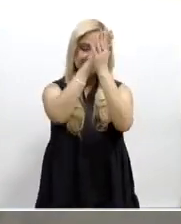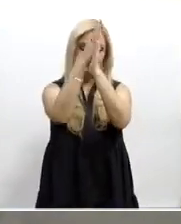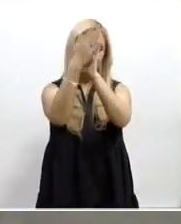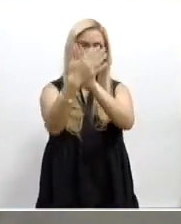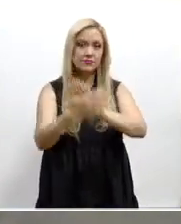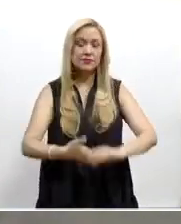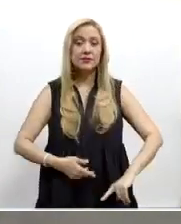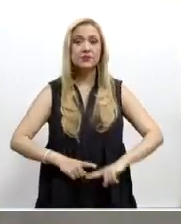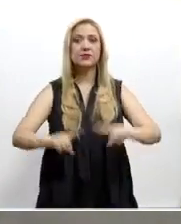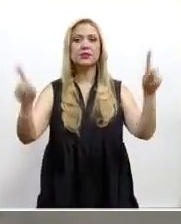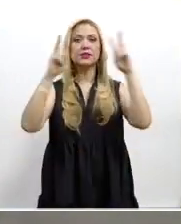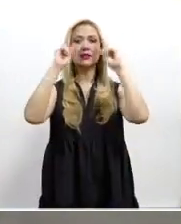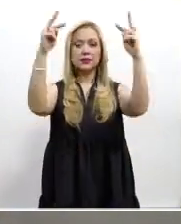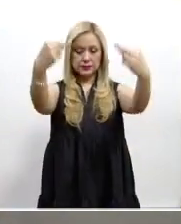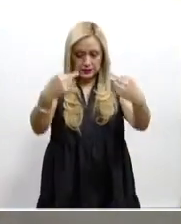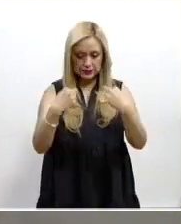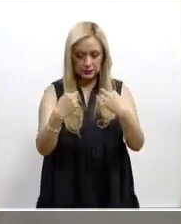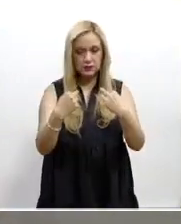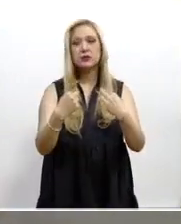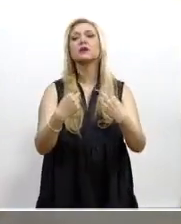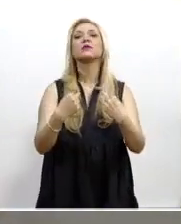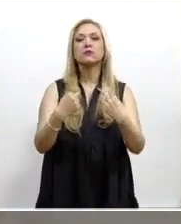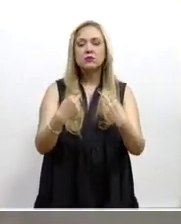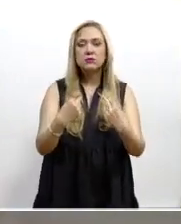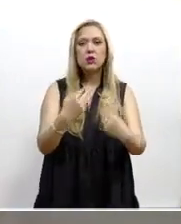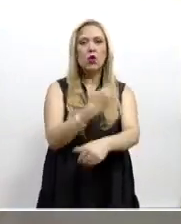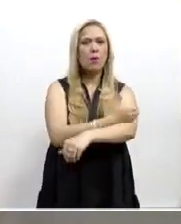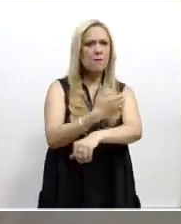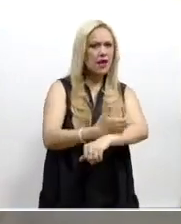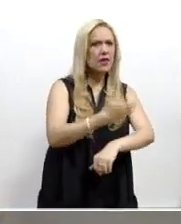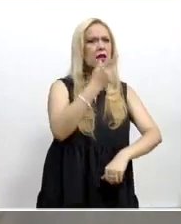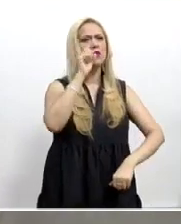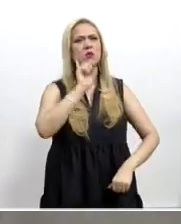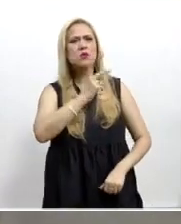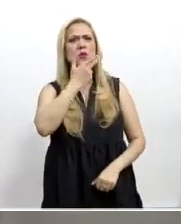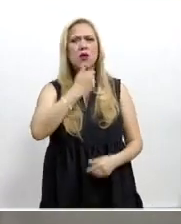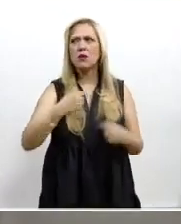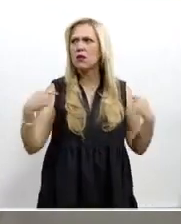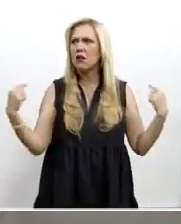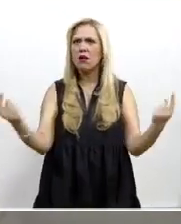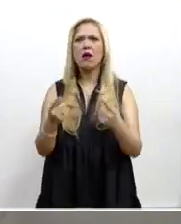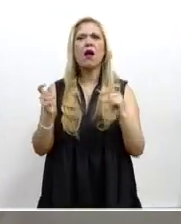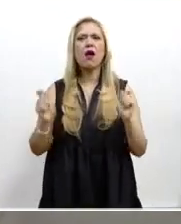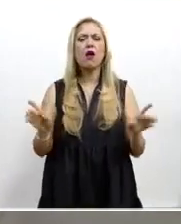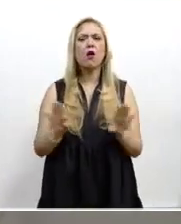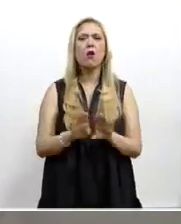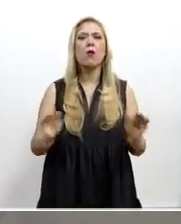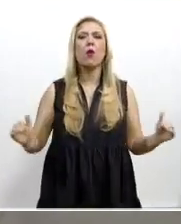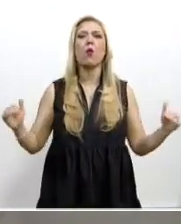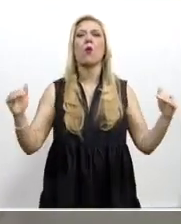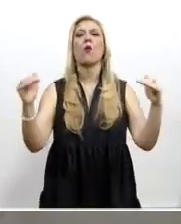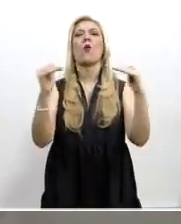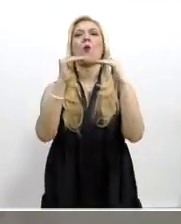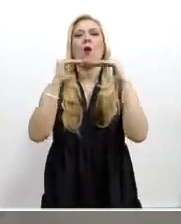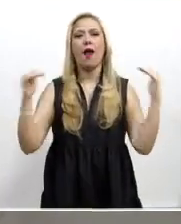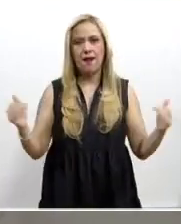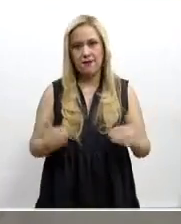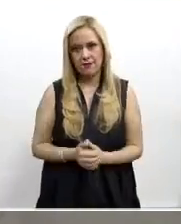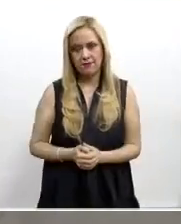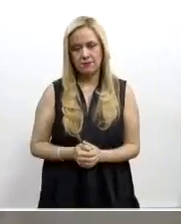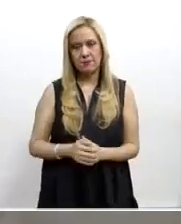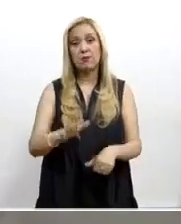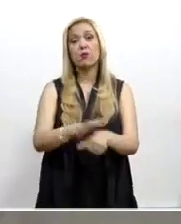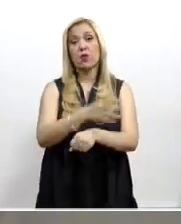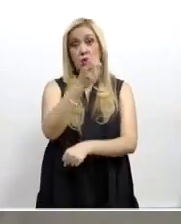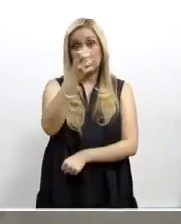con nosotros mismos y acompañando al resto de compañeros y compañeras hacia ese logro de la igualdad. Por lo tanto, ser